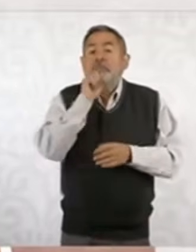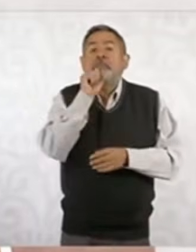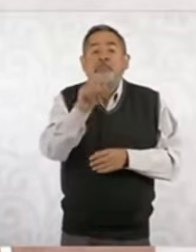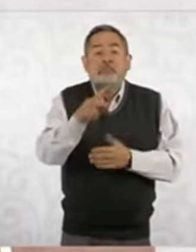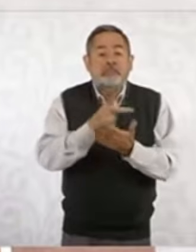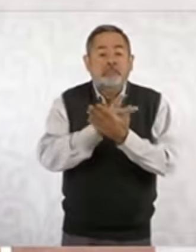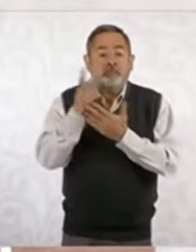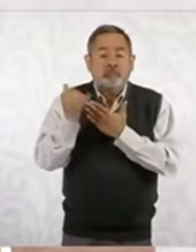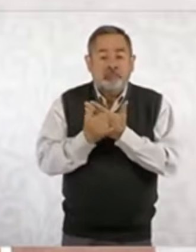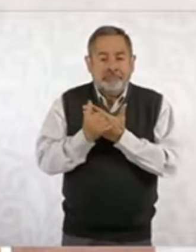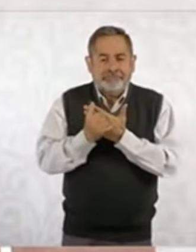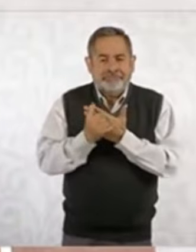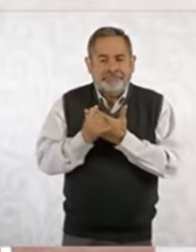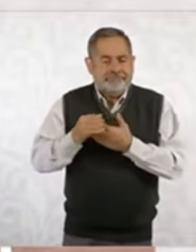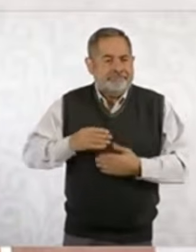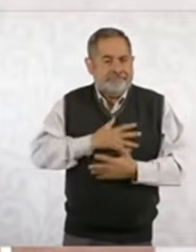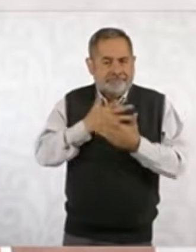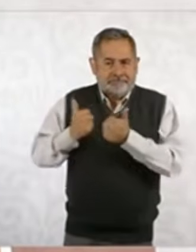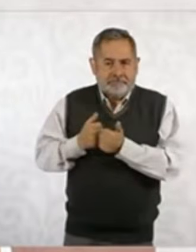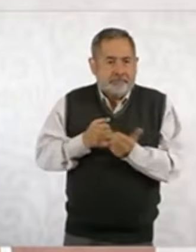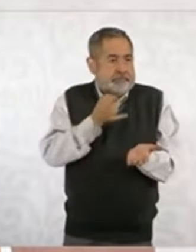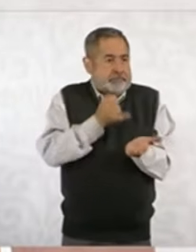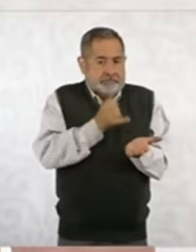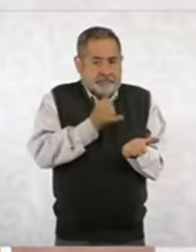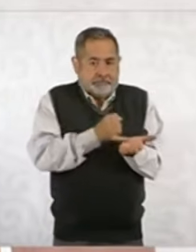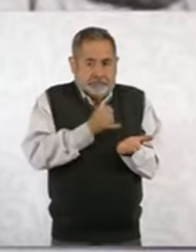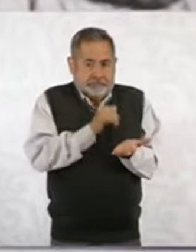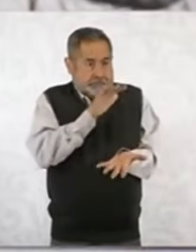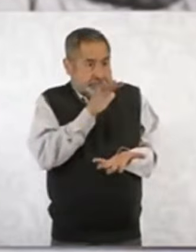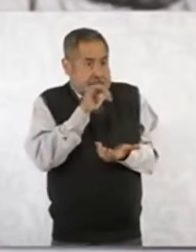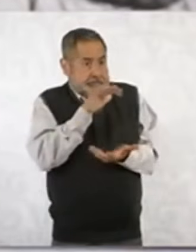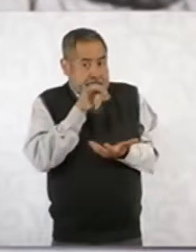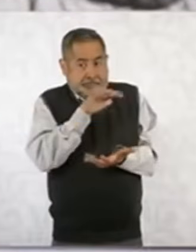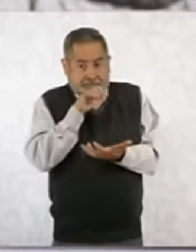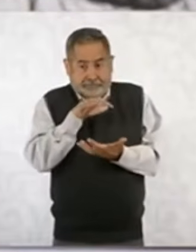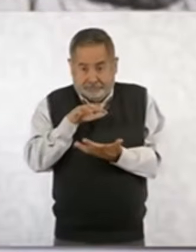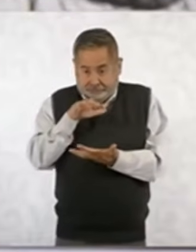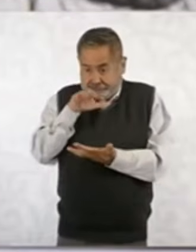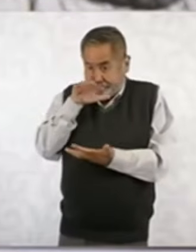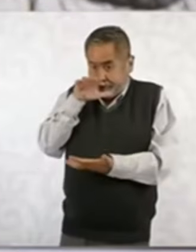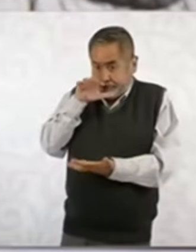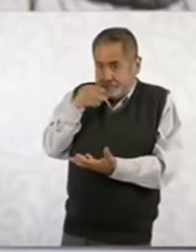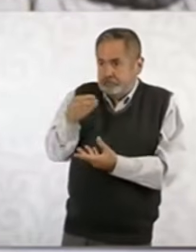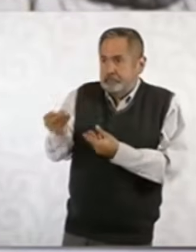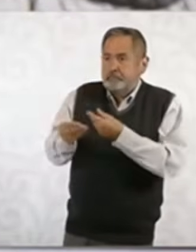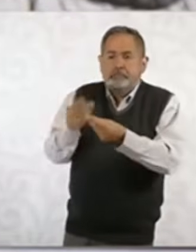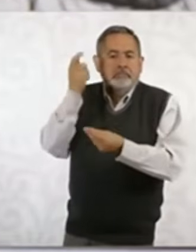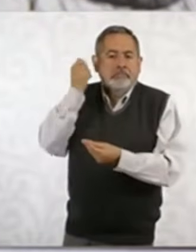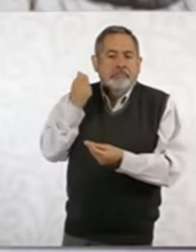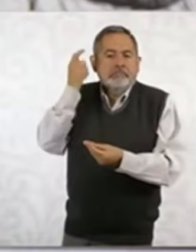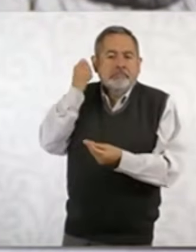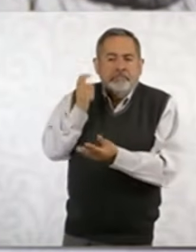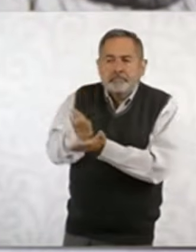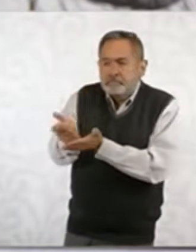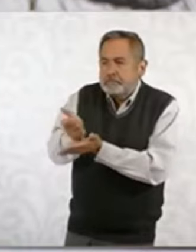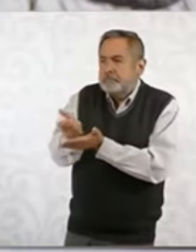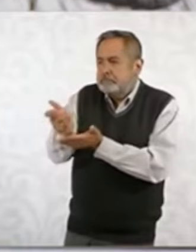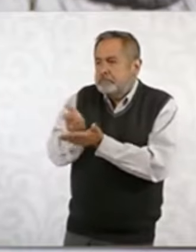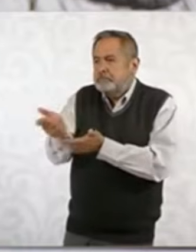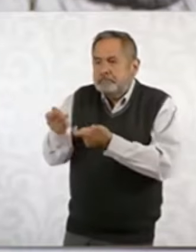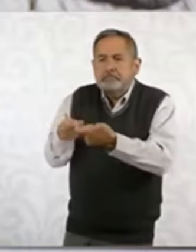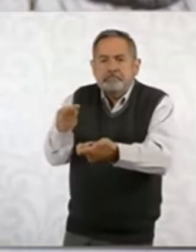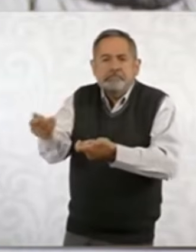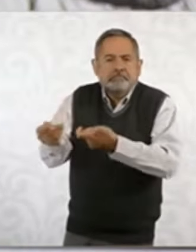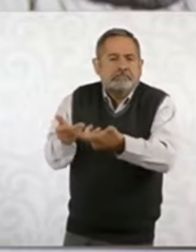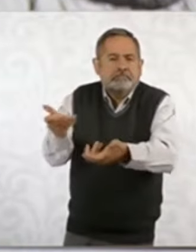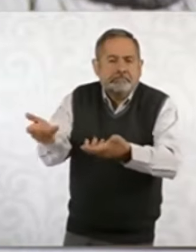paga de impuestos se le regresa a la gente en beneficios. Otra muy importante es el acceso a la salud, el